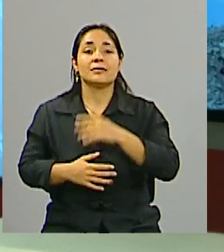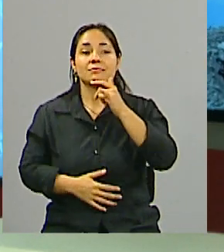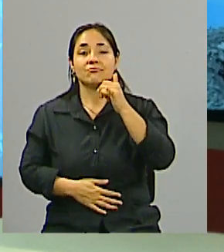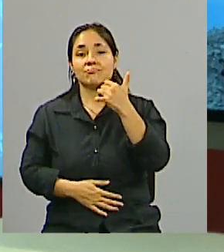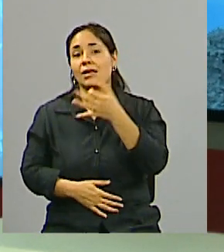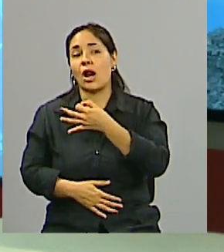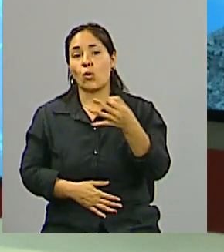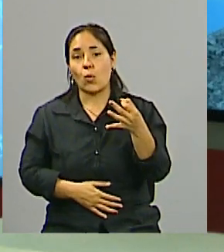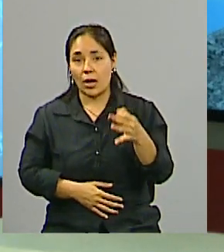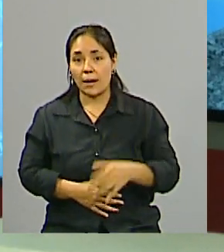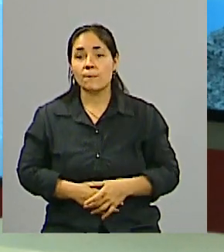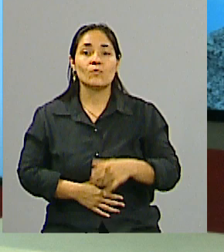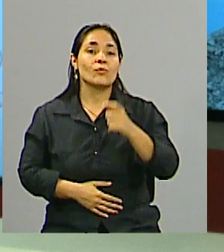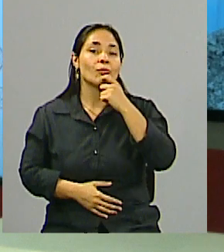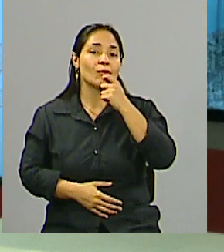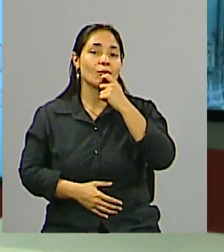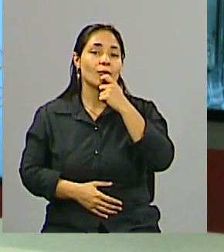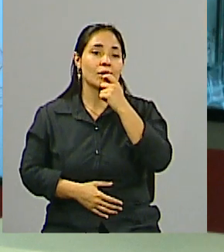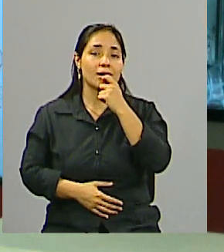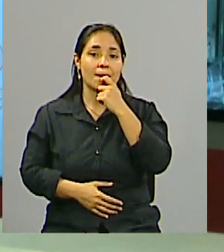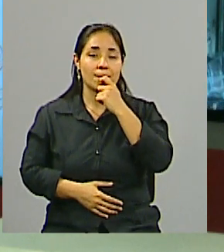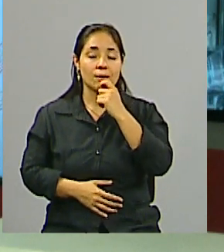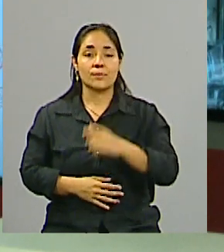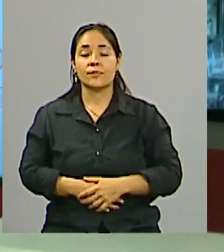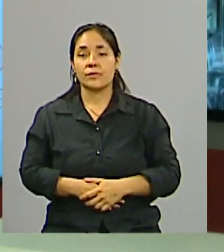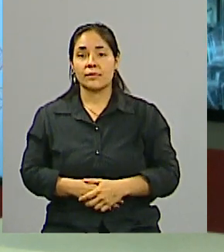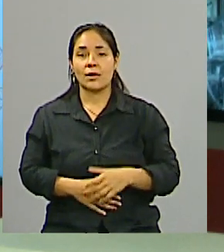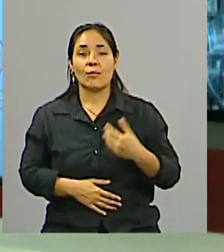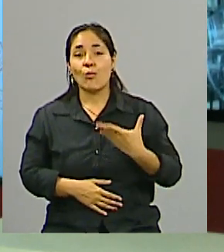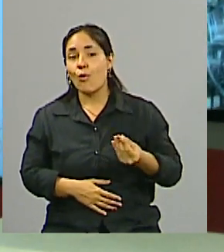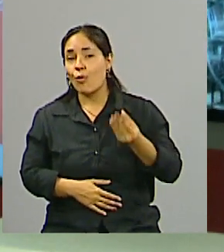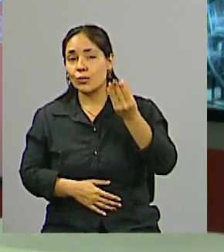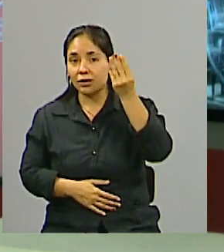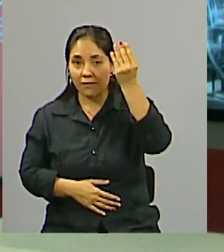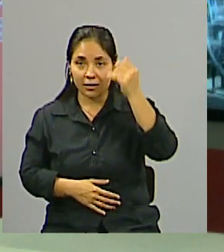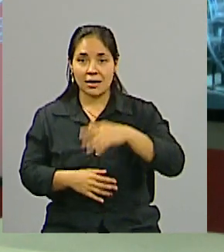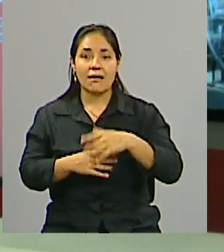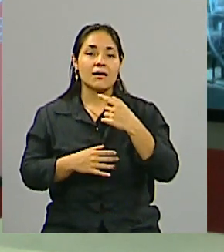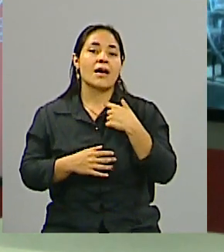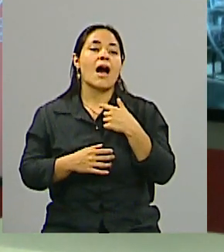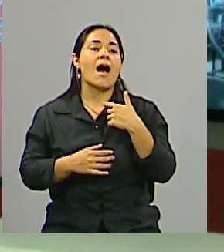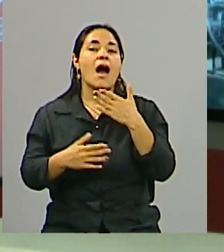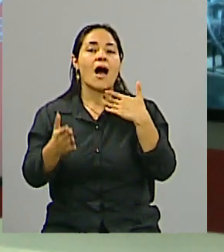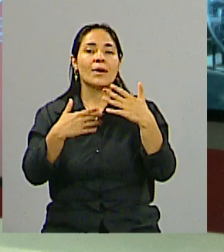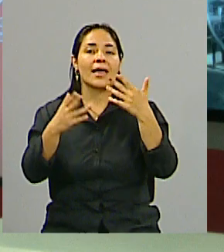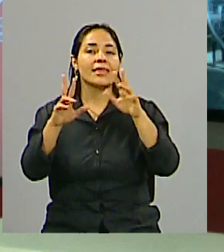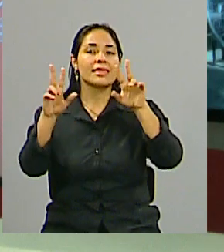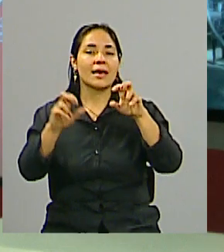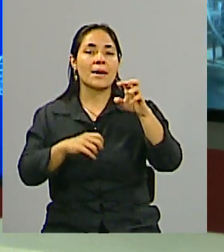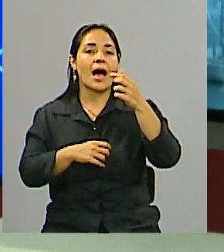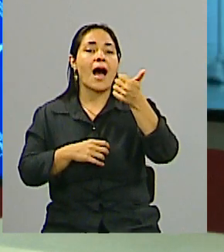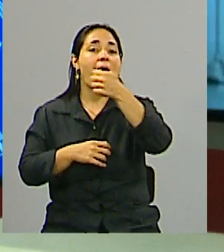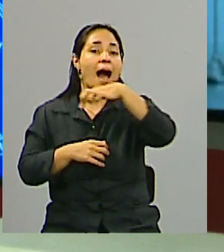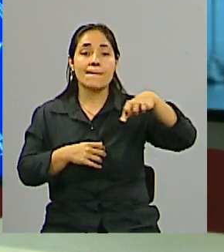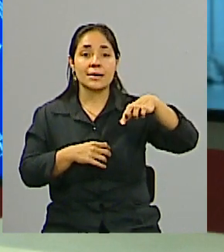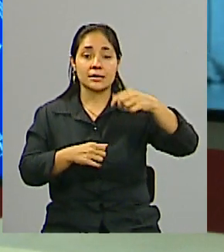cómo surgen, en más de una vez y más de una oportunidad se habla de las plataformas, por ejemplo, que te dan la posibilidad de trabajar, pero